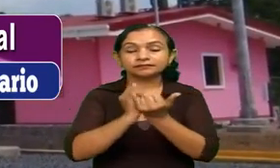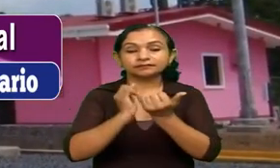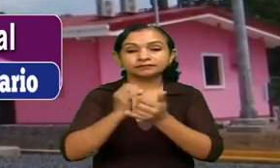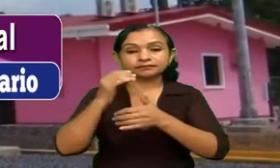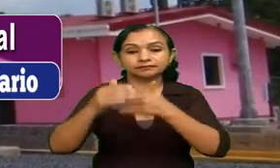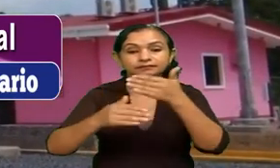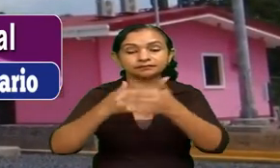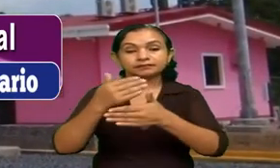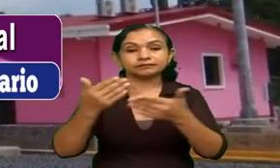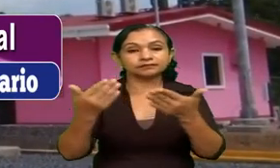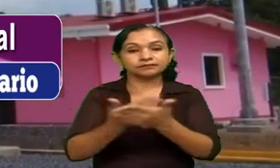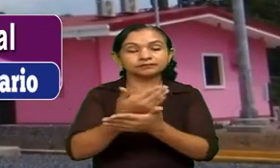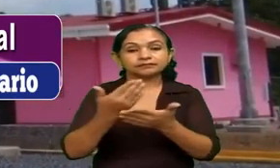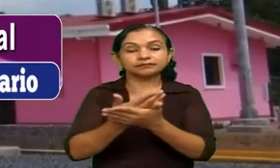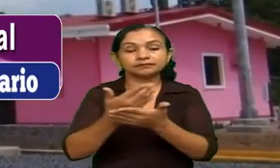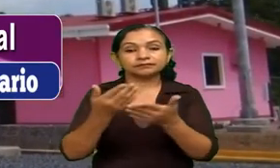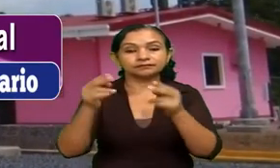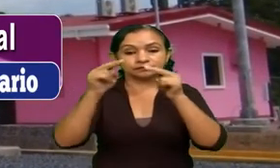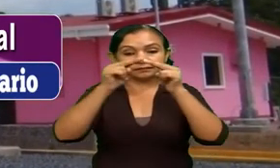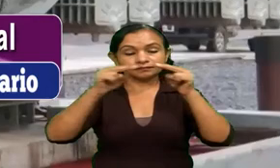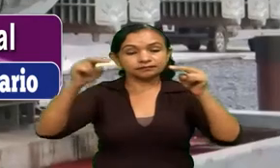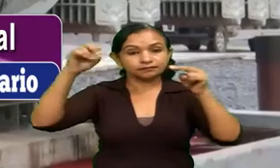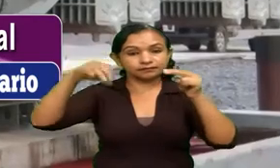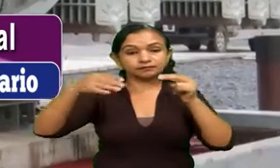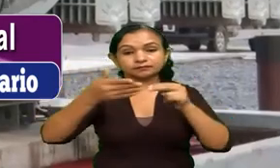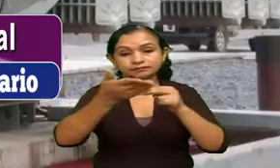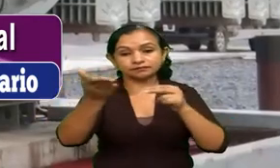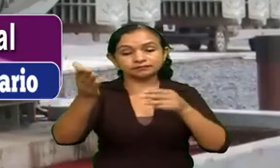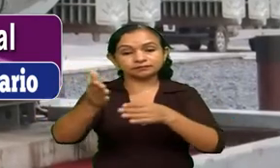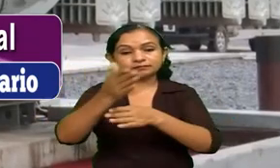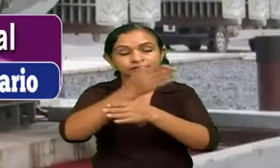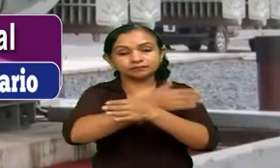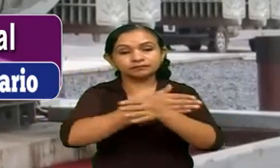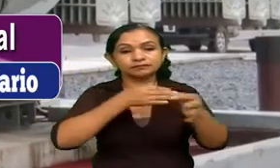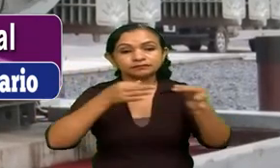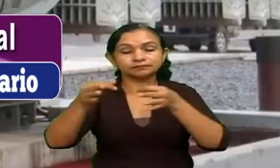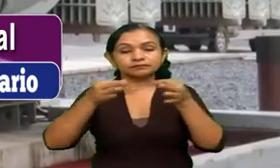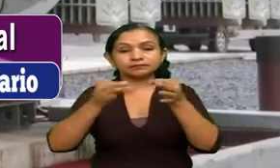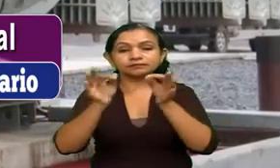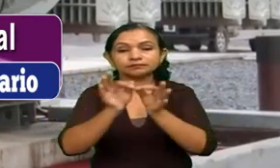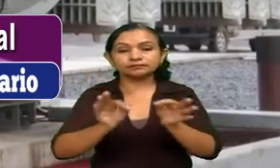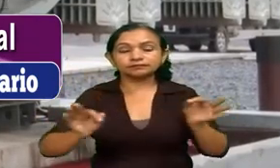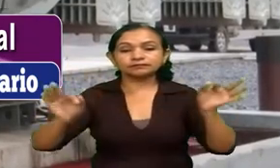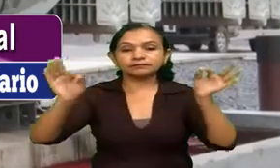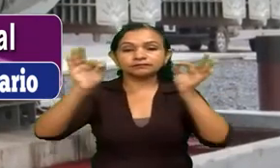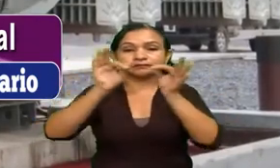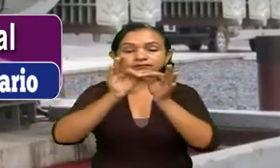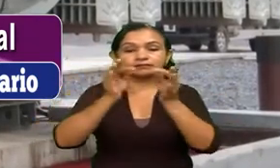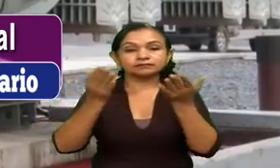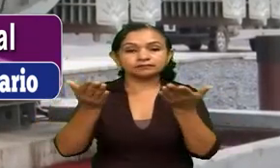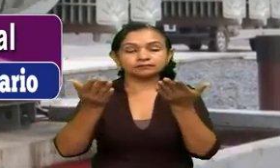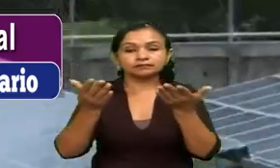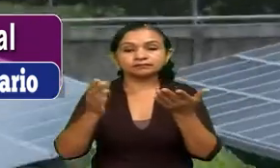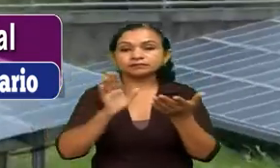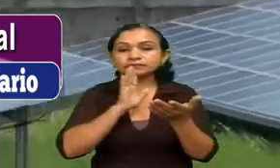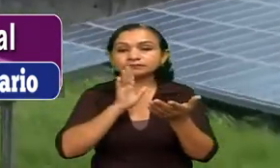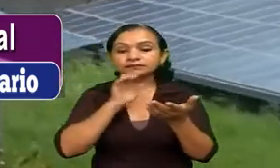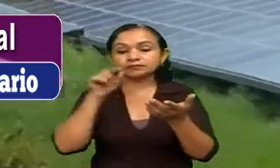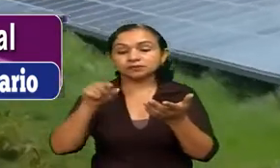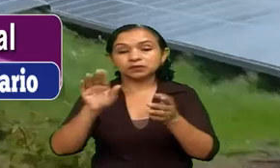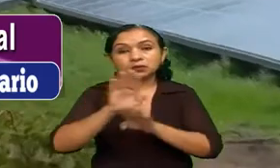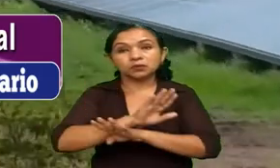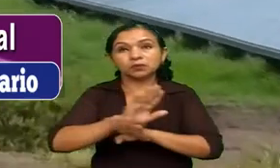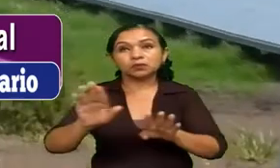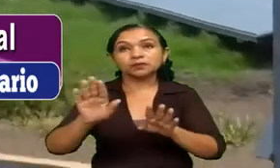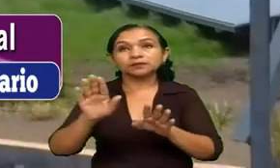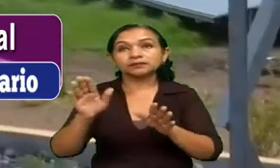de renovación de la matriz energética, que usted también lo ha dicho. Hay algo muy importante que no quisiera desaprovechar ya en estos últimos minutos,